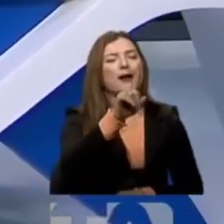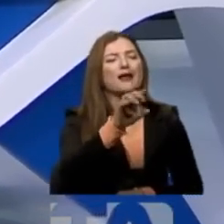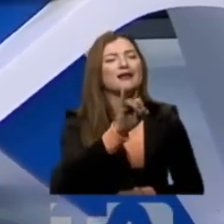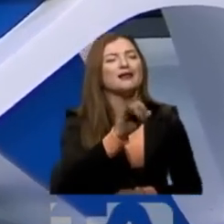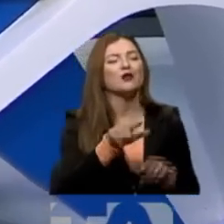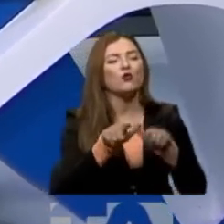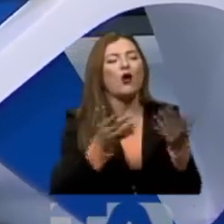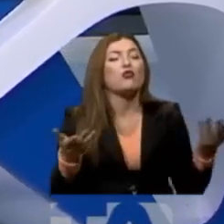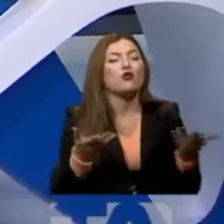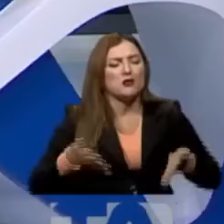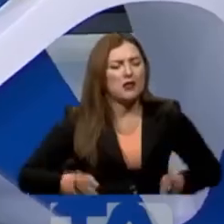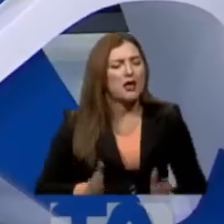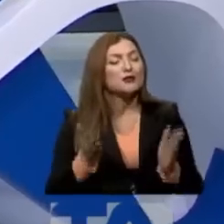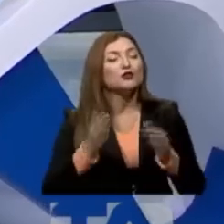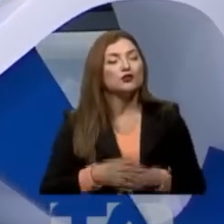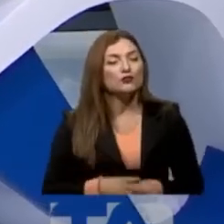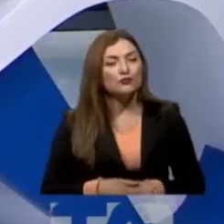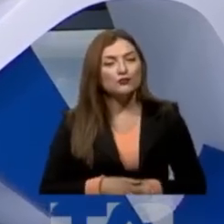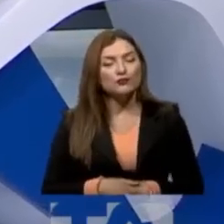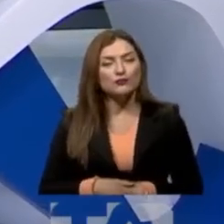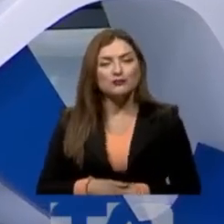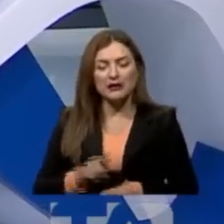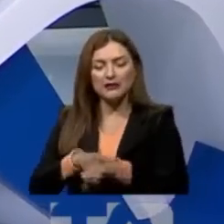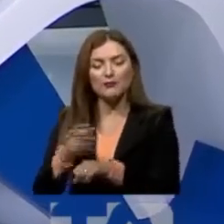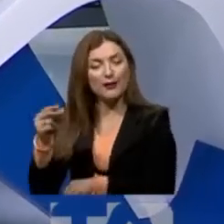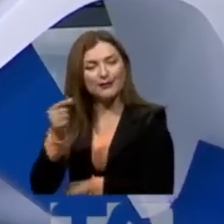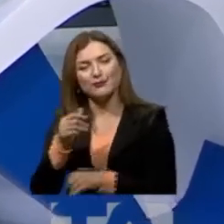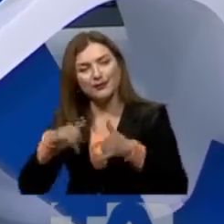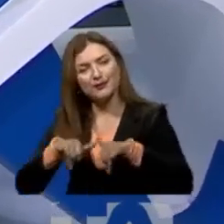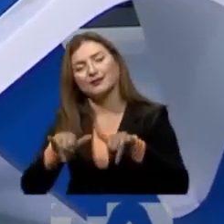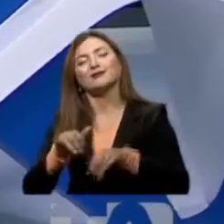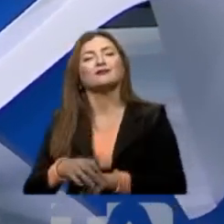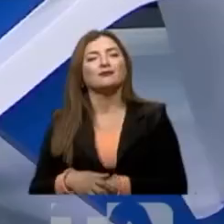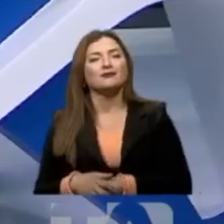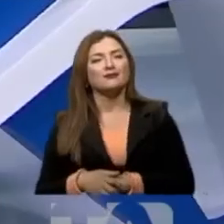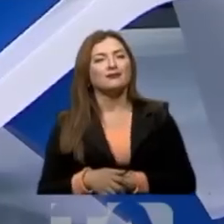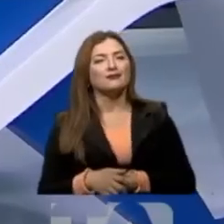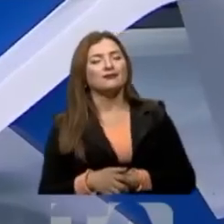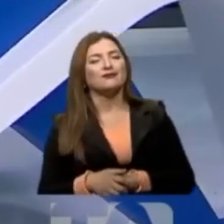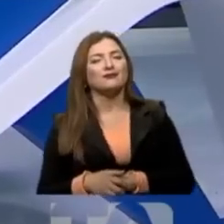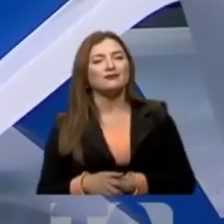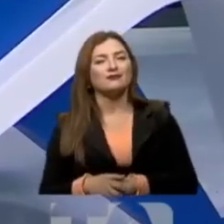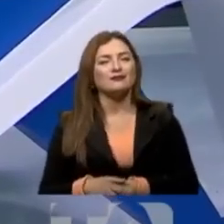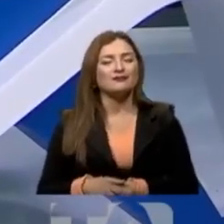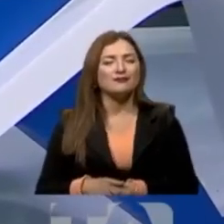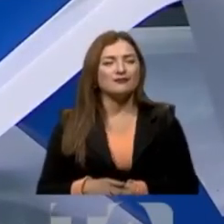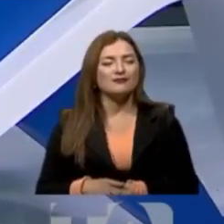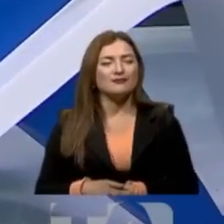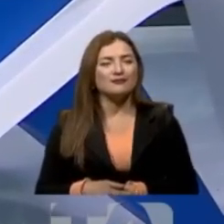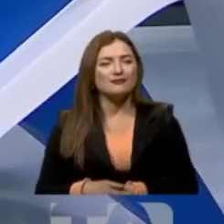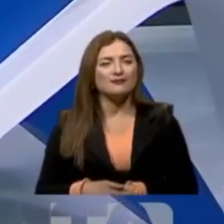¿de dónde era Vivaldi? Le tome la lección, pero bueno, Vivaldi. Por honor a tiempo, vamos a seguir con el perdón, perdón. Bueno, Vivaldi, ¿de